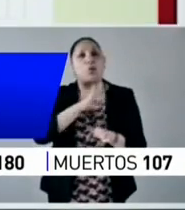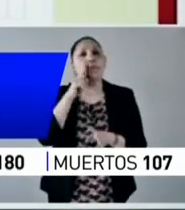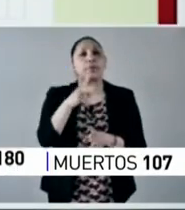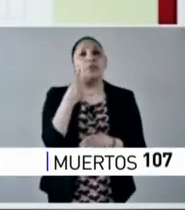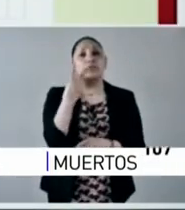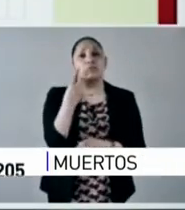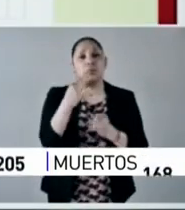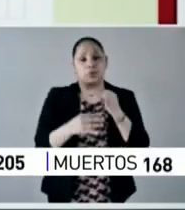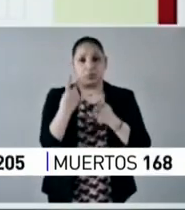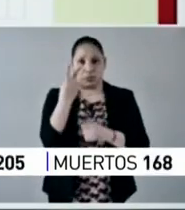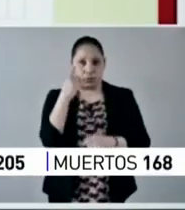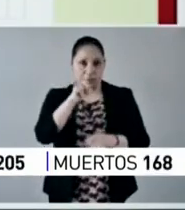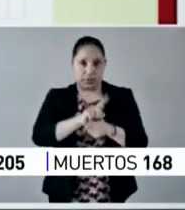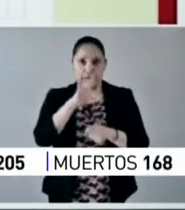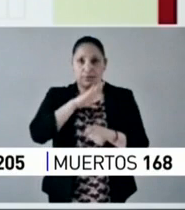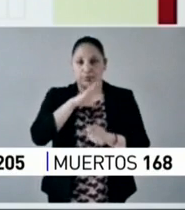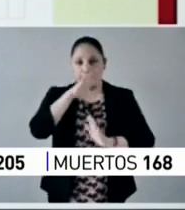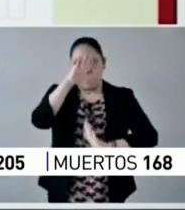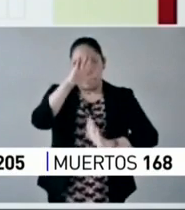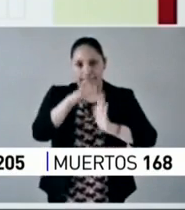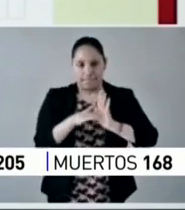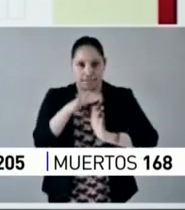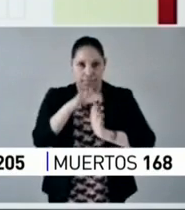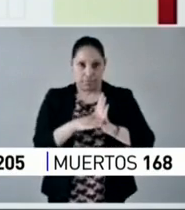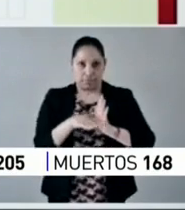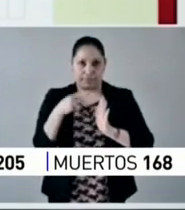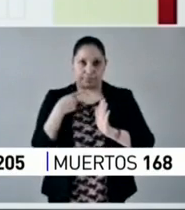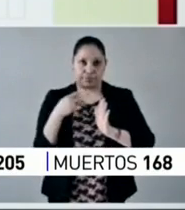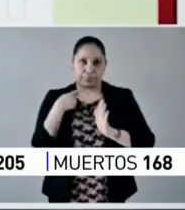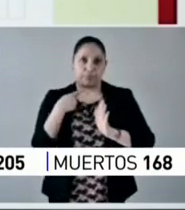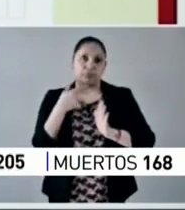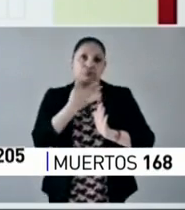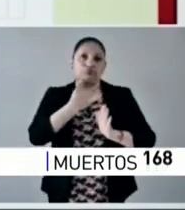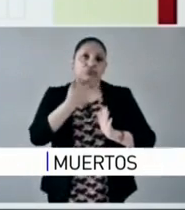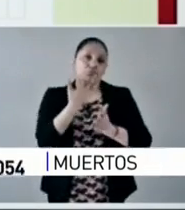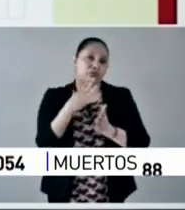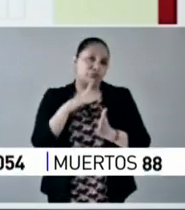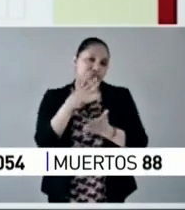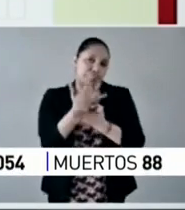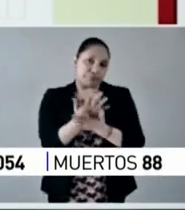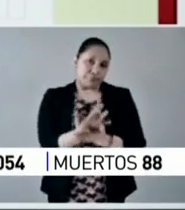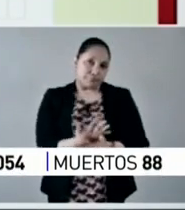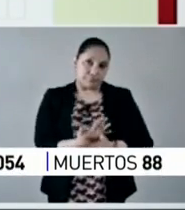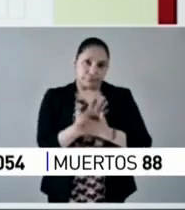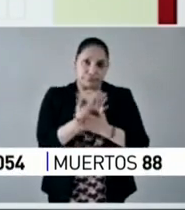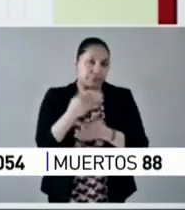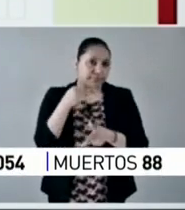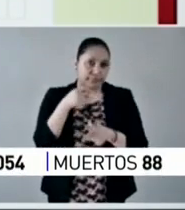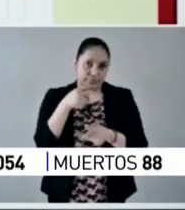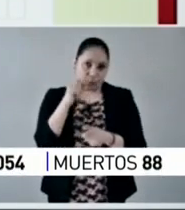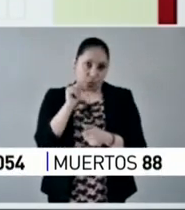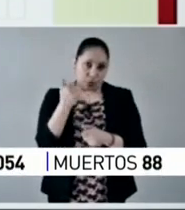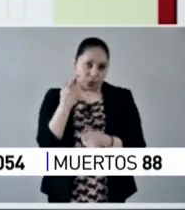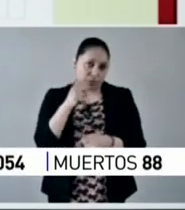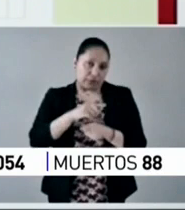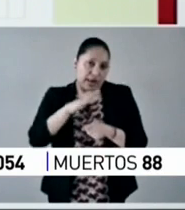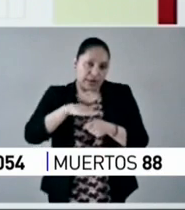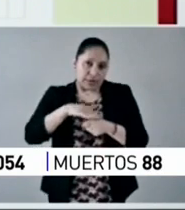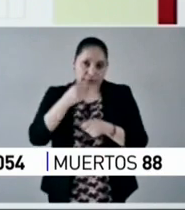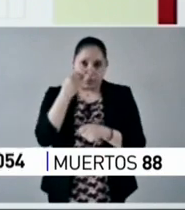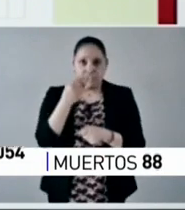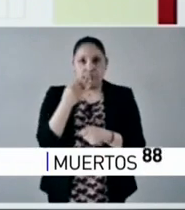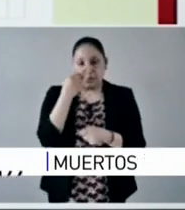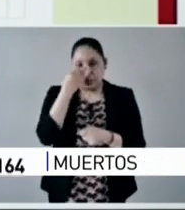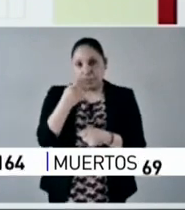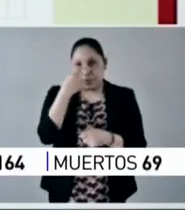para terapia intensiva. Que hay que esperar pues varios días para saber si se mantiene constante esta reducción,